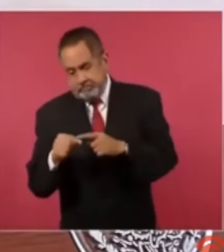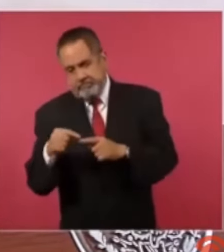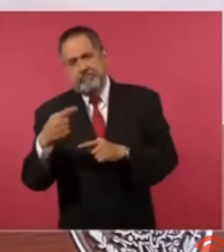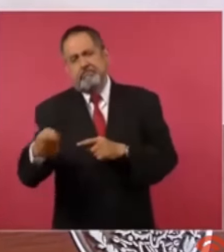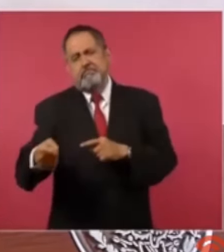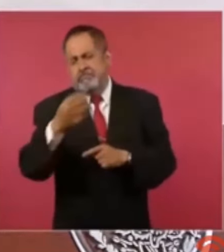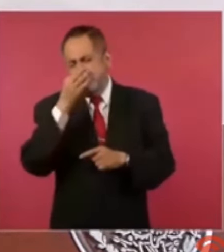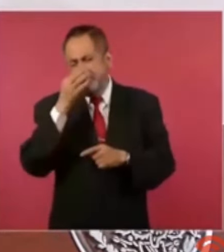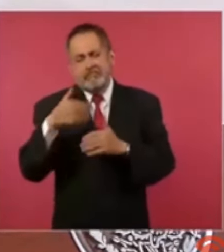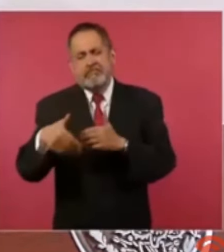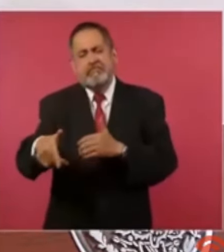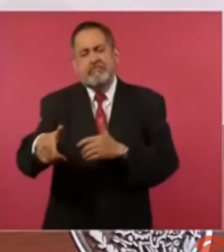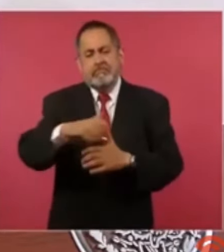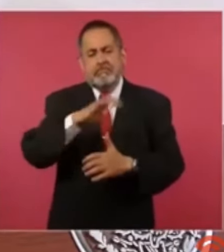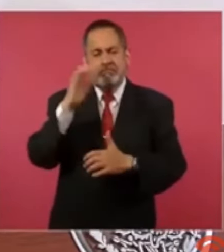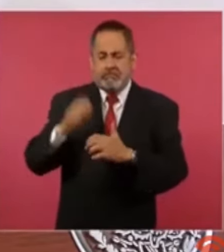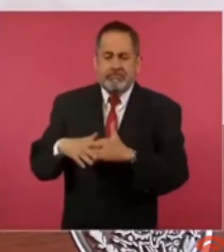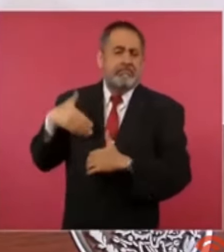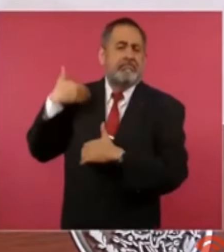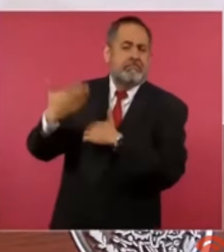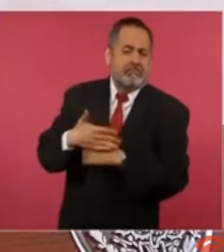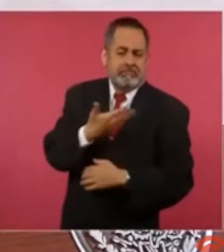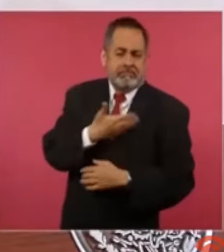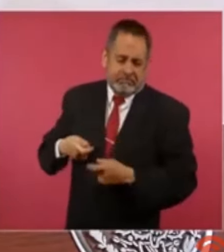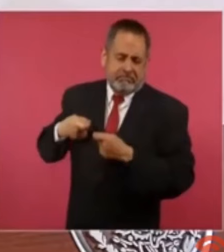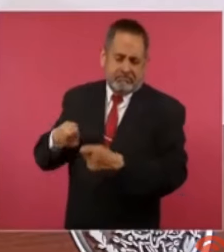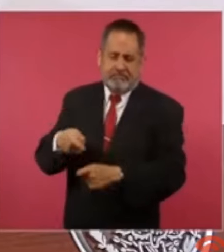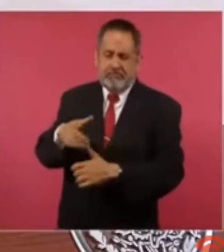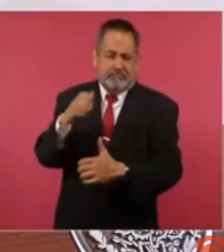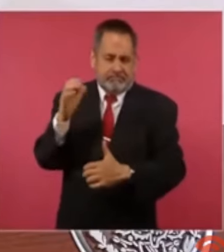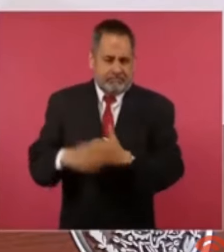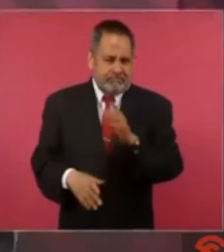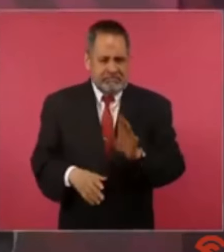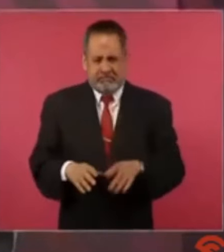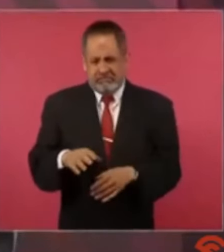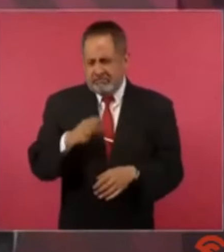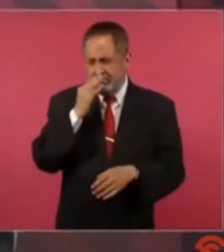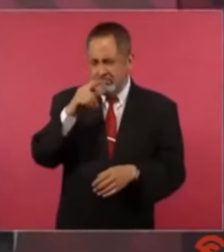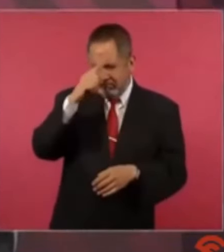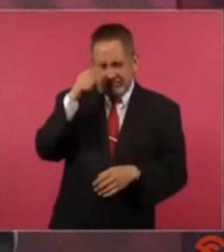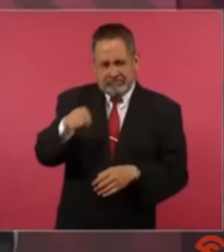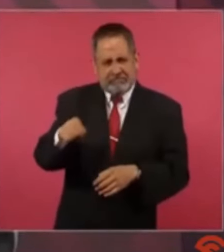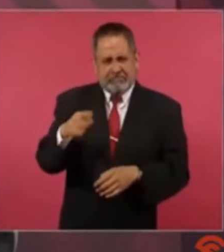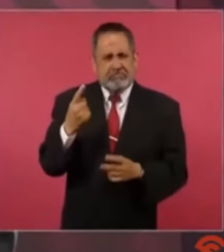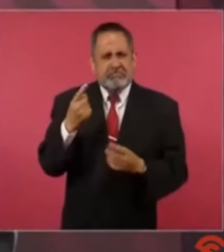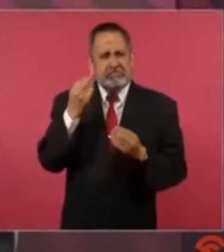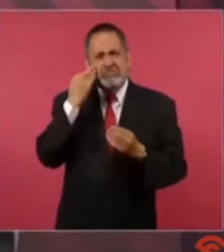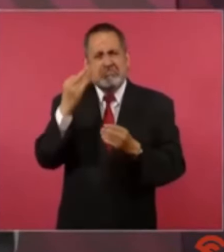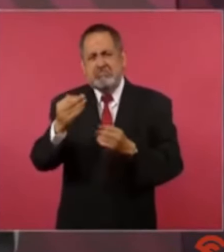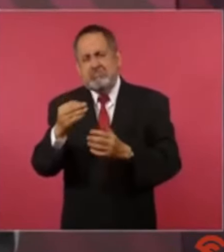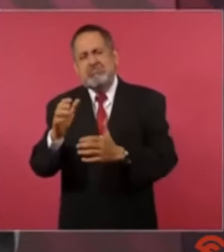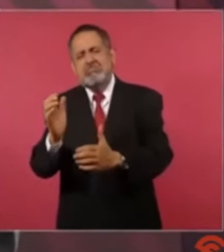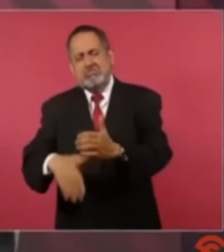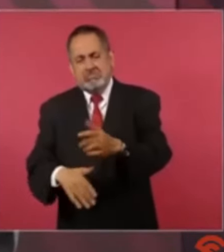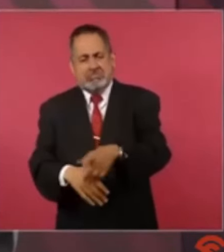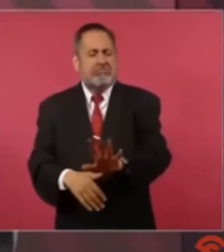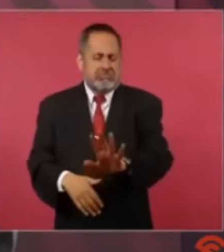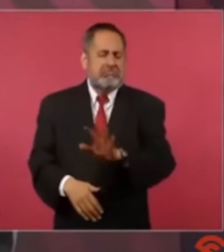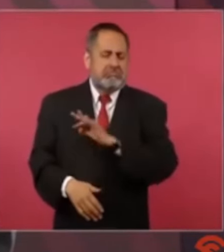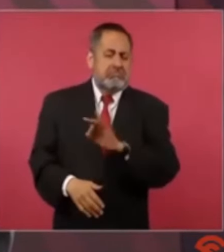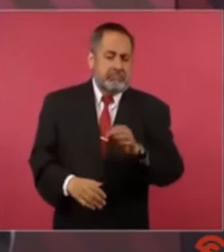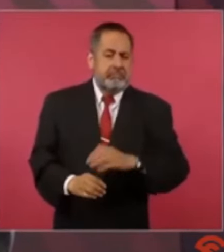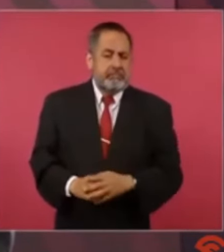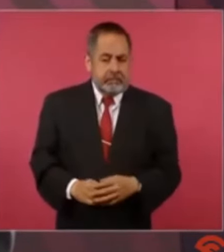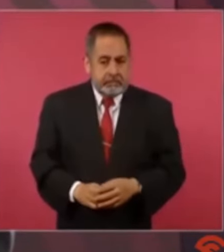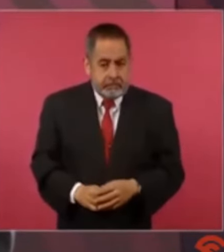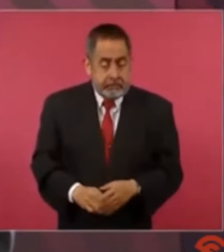eso lo va a concluir el próximo gobierno, no le va a llevar mucho tiempo.